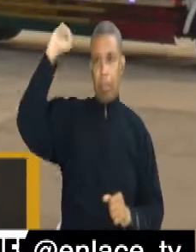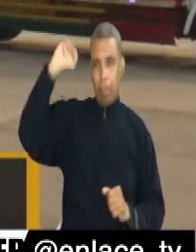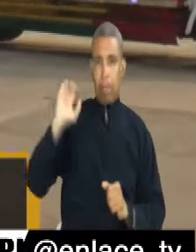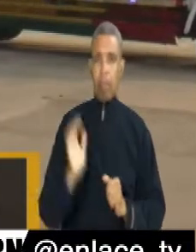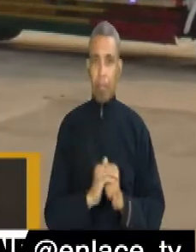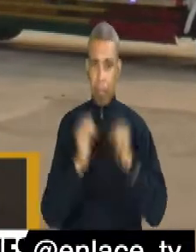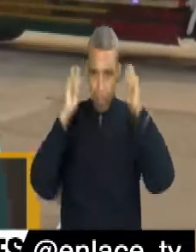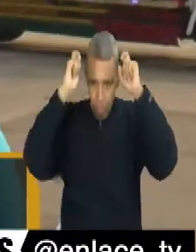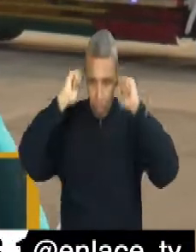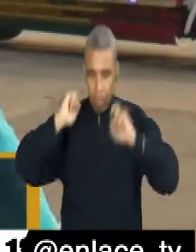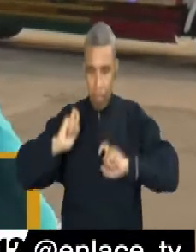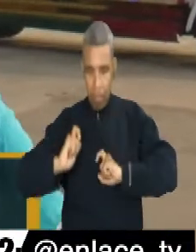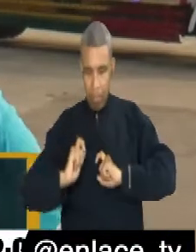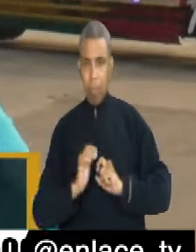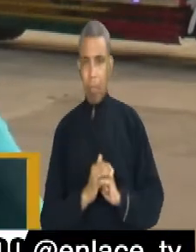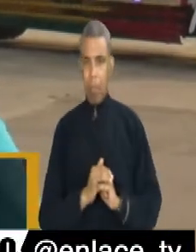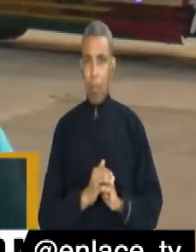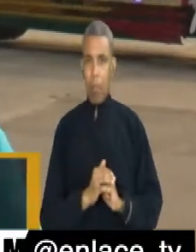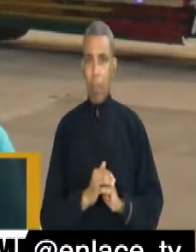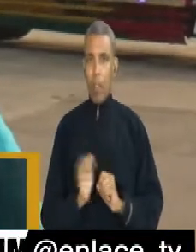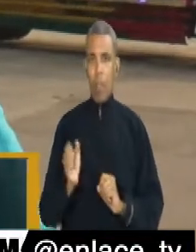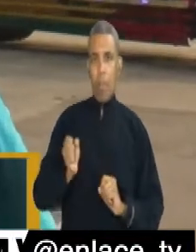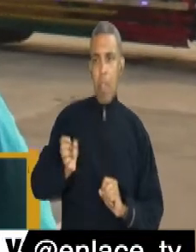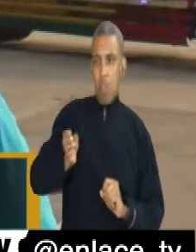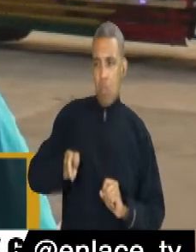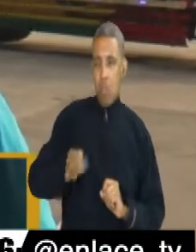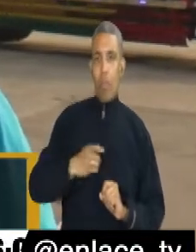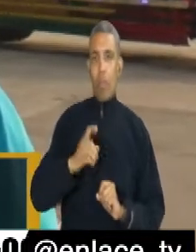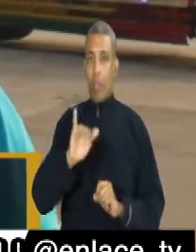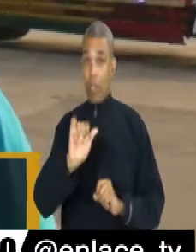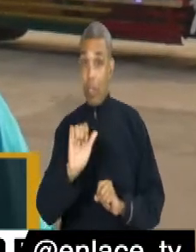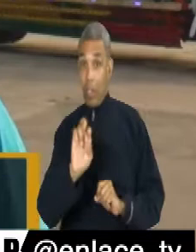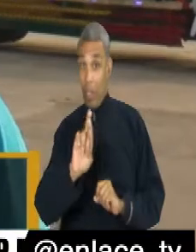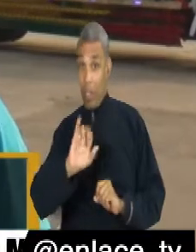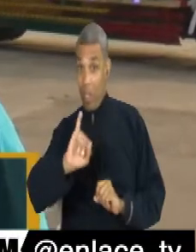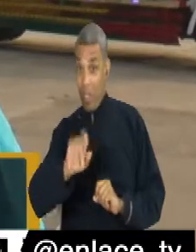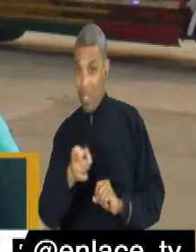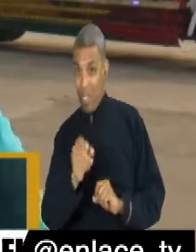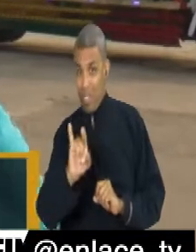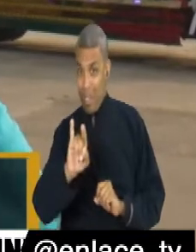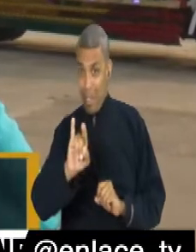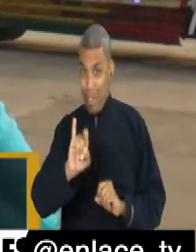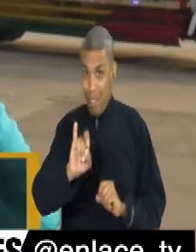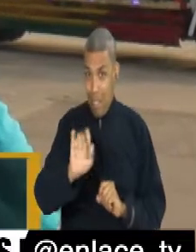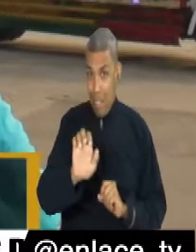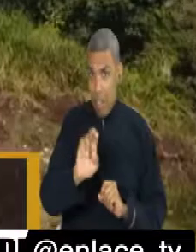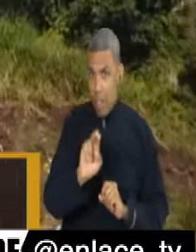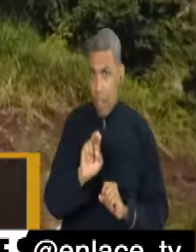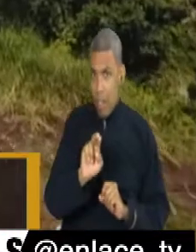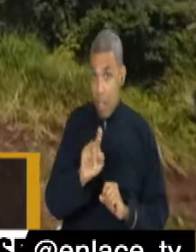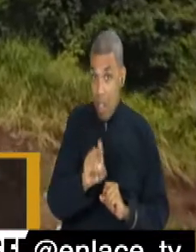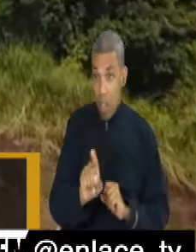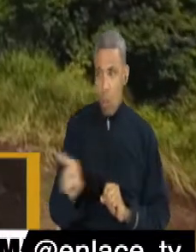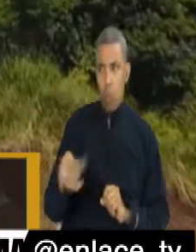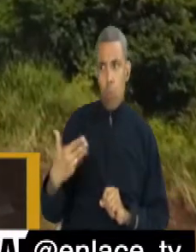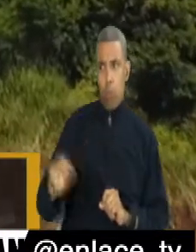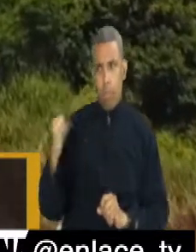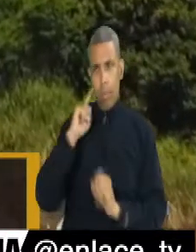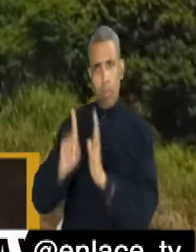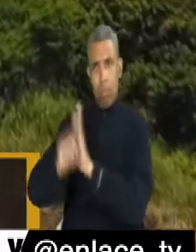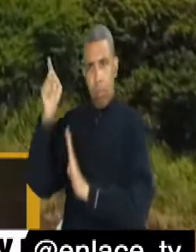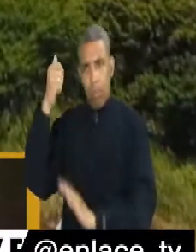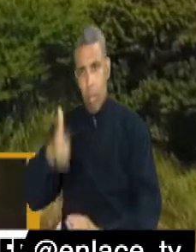Resaltamos el rendimiento de los chicos del club Yariguíes, excelente, muy buen rendimiento. El balance por parte